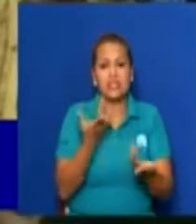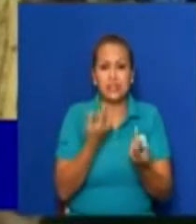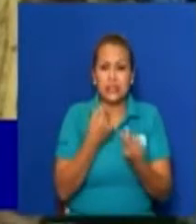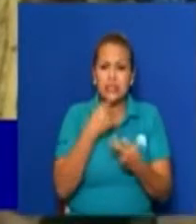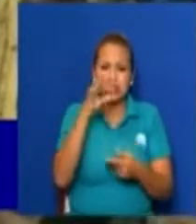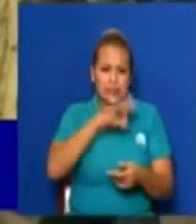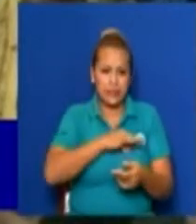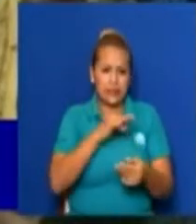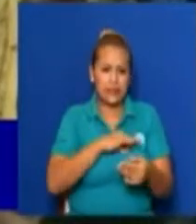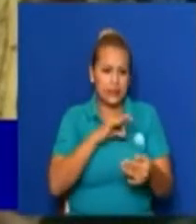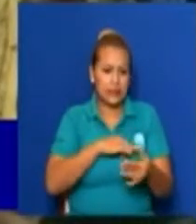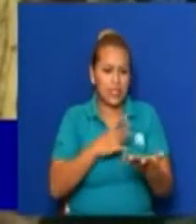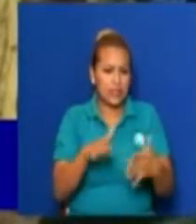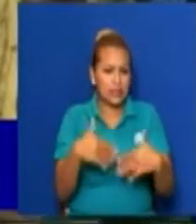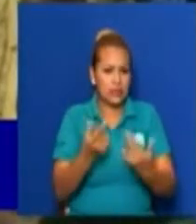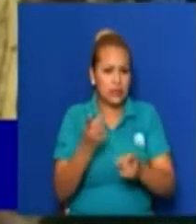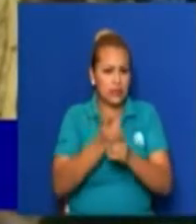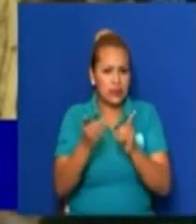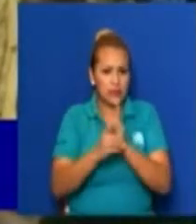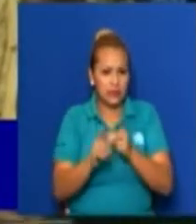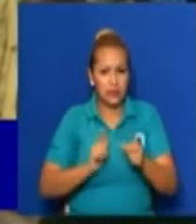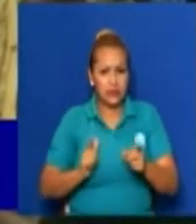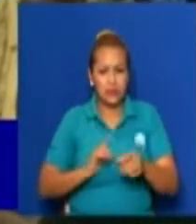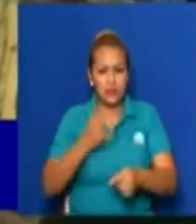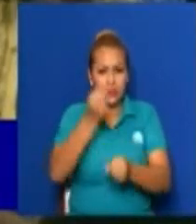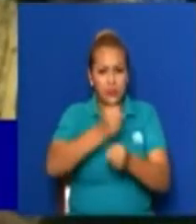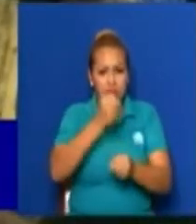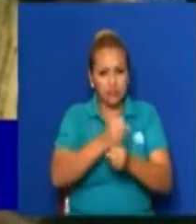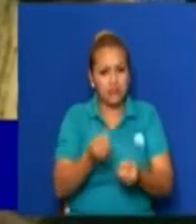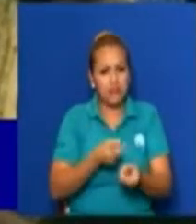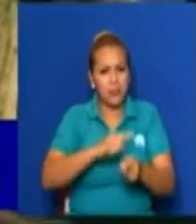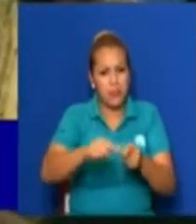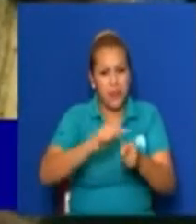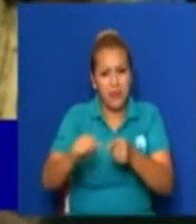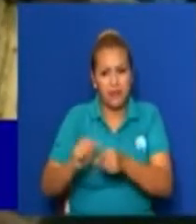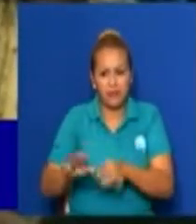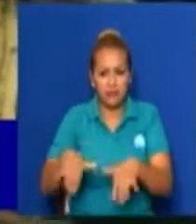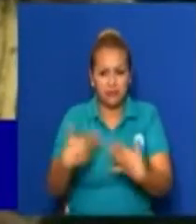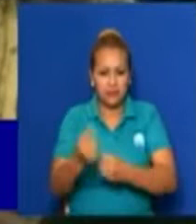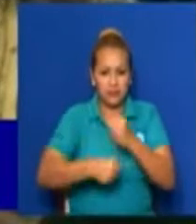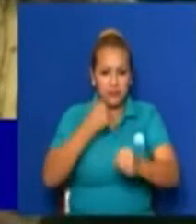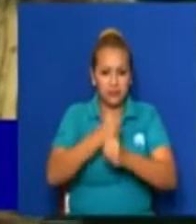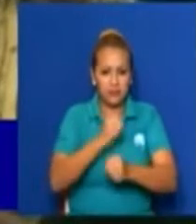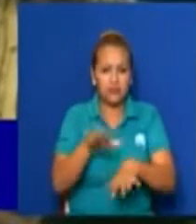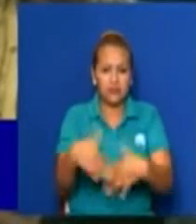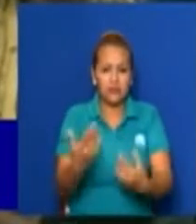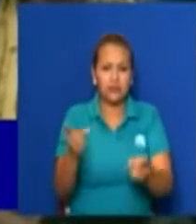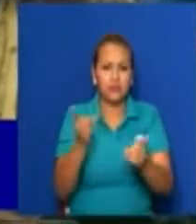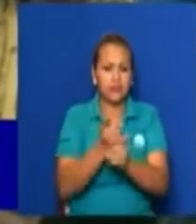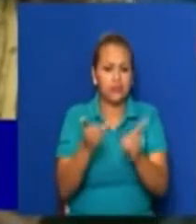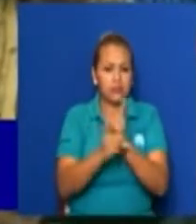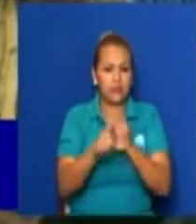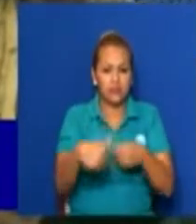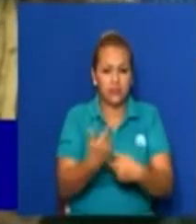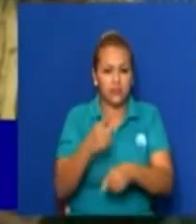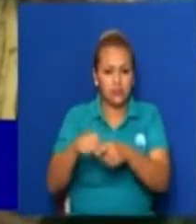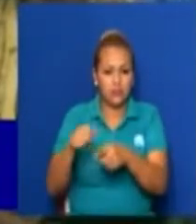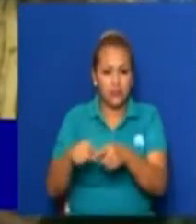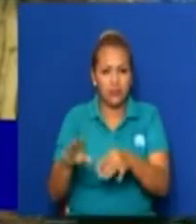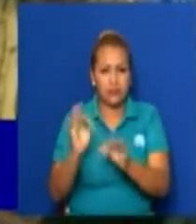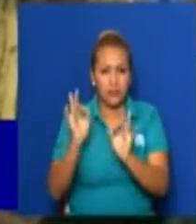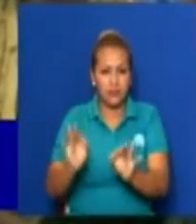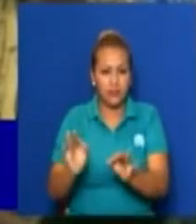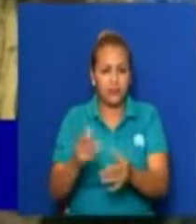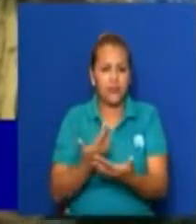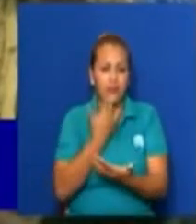tiempo para pagársele a un trabajador de acuerdo a los años que labore para una empresa, y lógicamente el aspecto de la promoción,